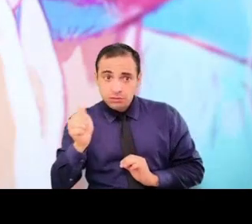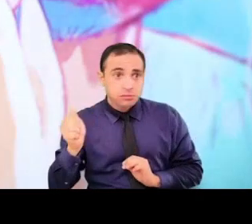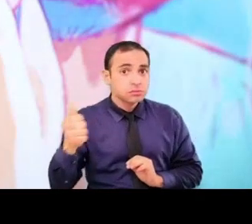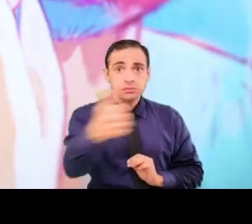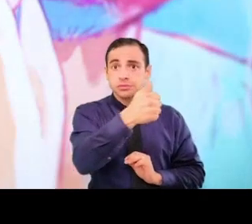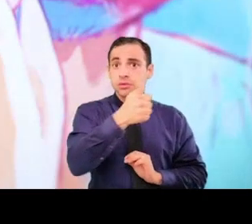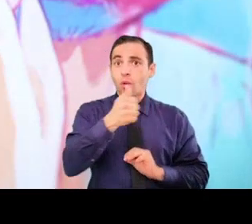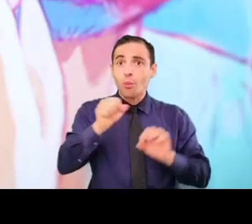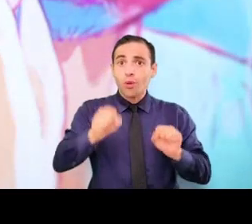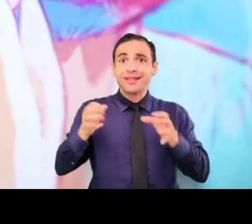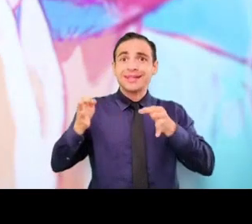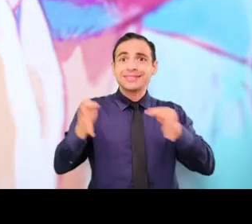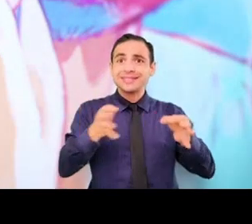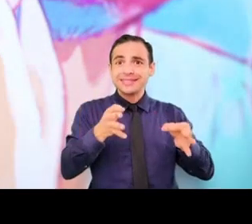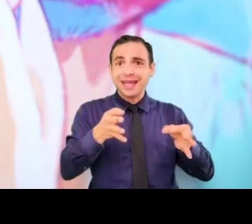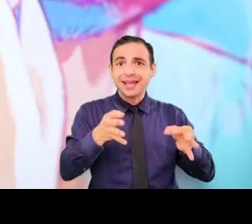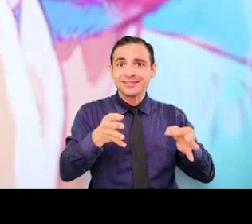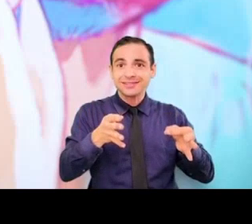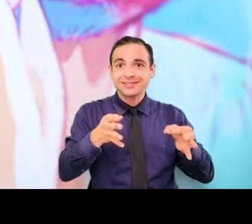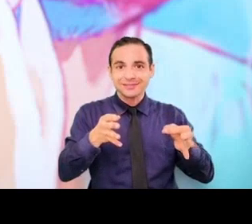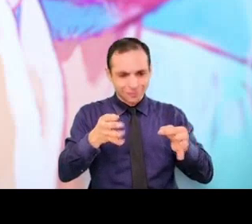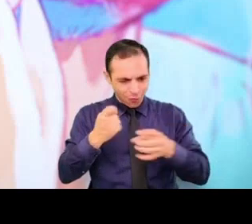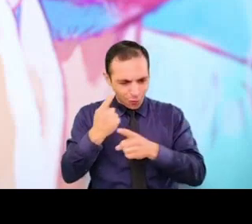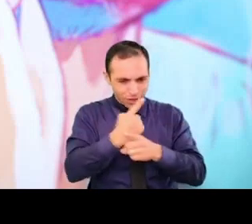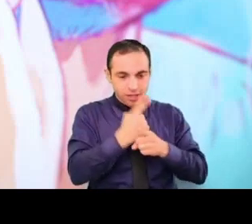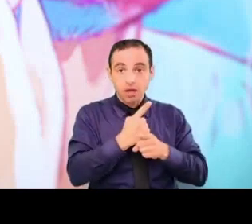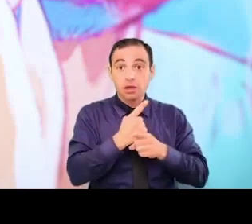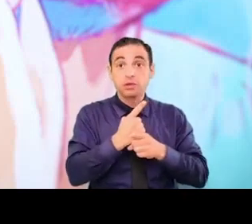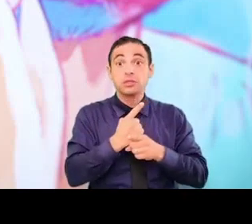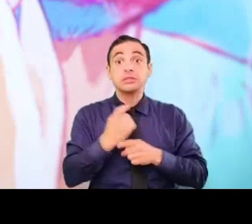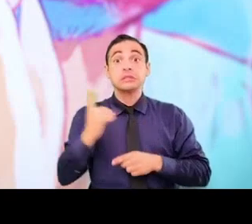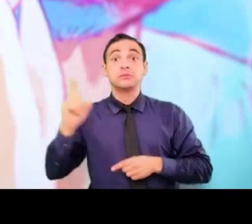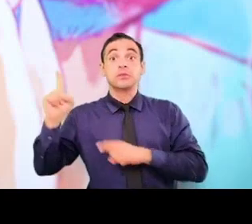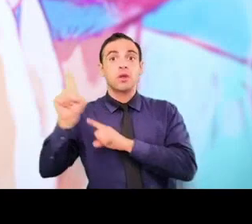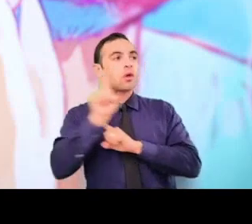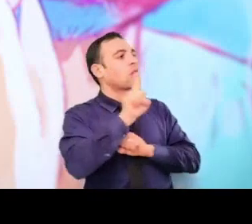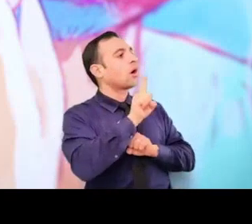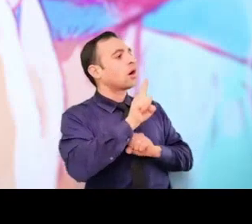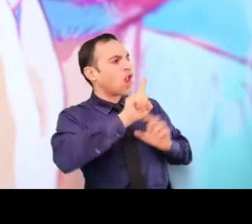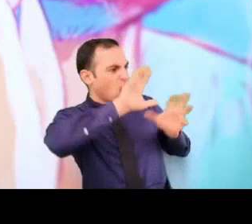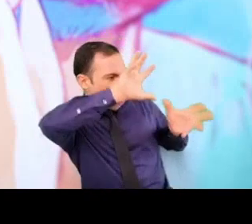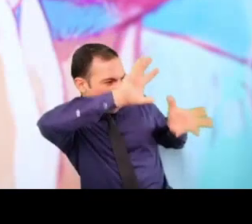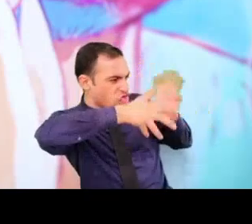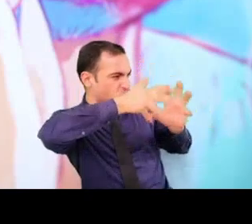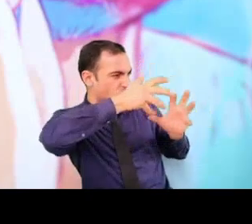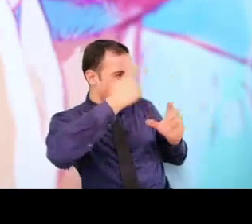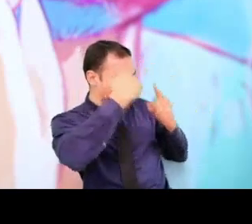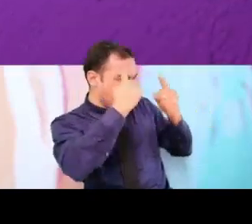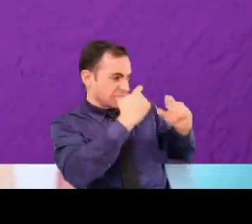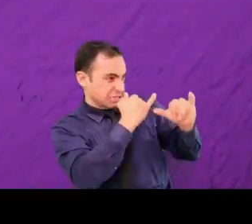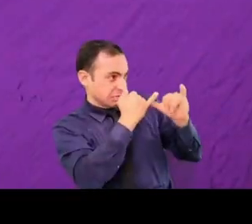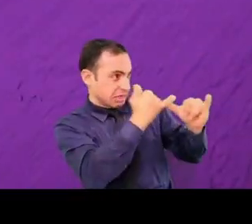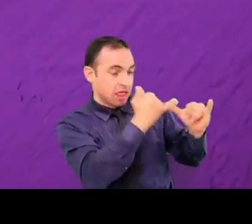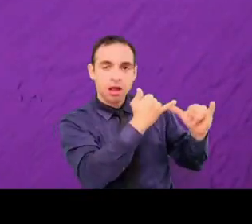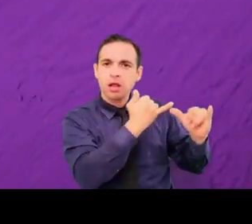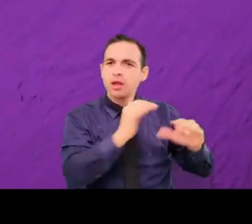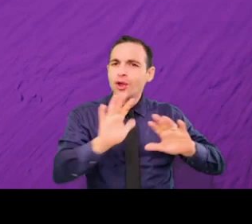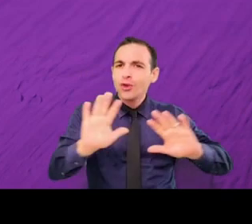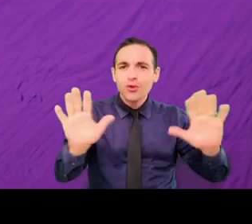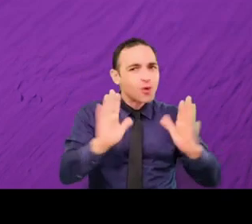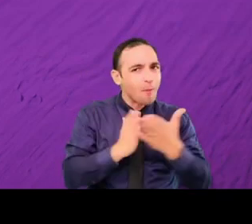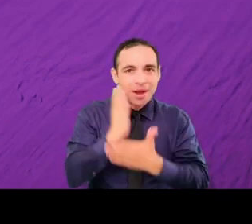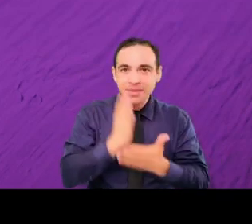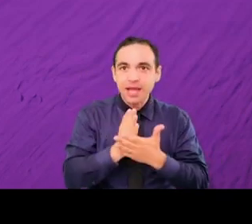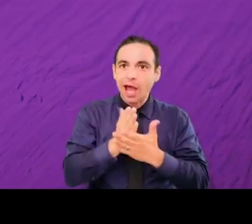importante que defendamos nuestro derecho a tomar decisiones informadas y decisiones propias no decisiones manipuladas porque donde hay